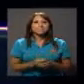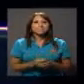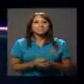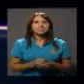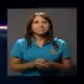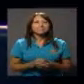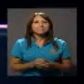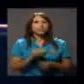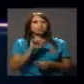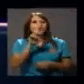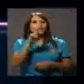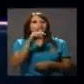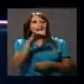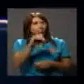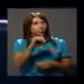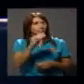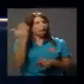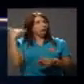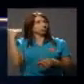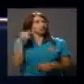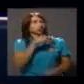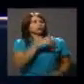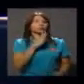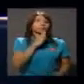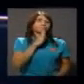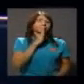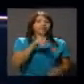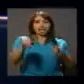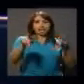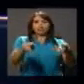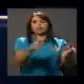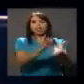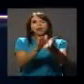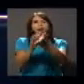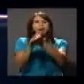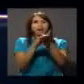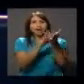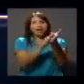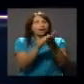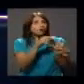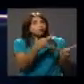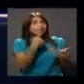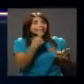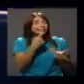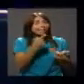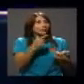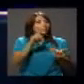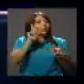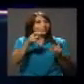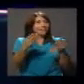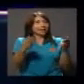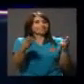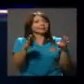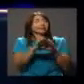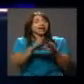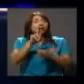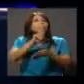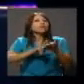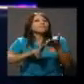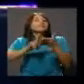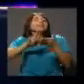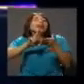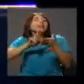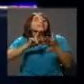usted levantó aplausos hace un rato en este auditorio diciendo que había que cerrar universidades de garaje